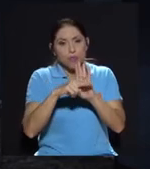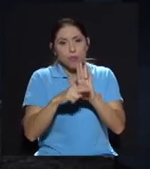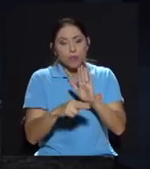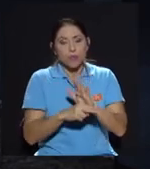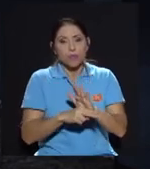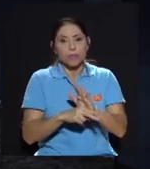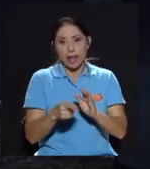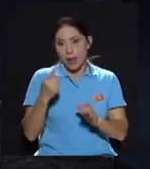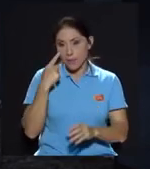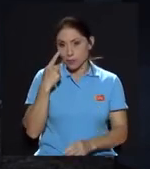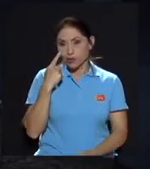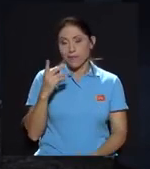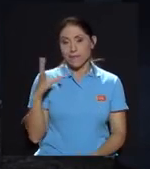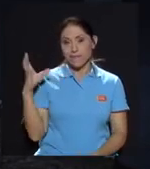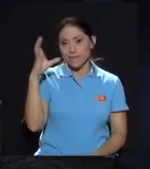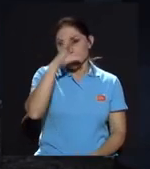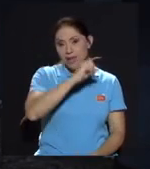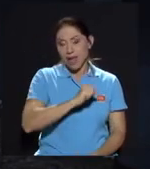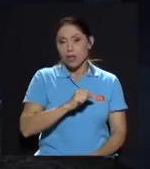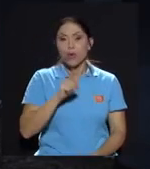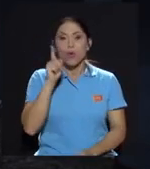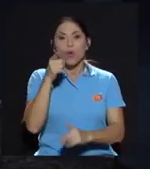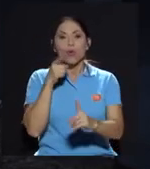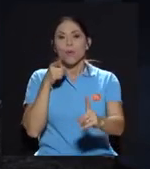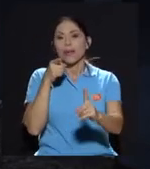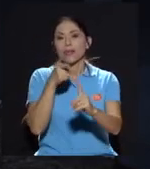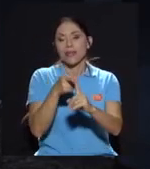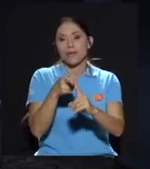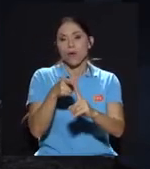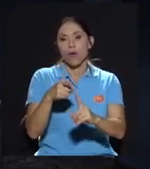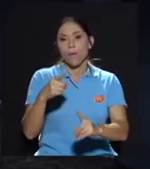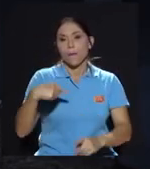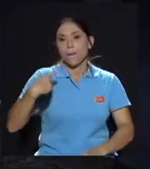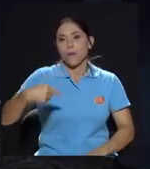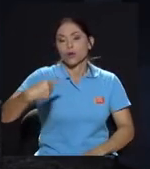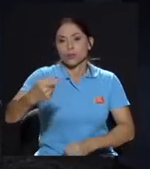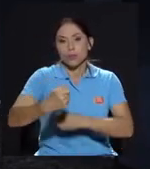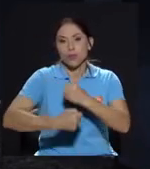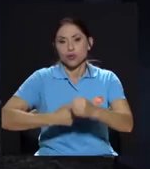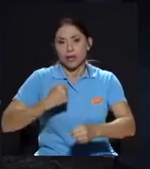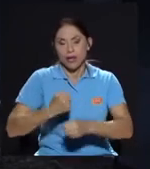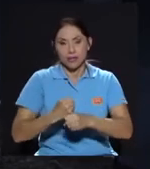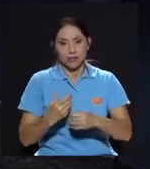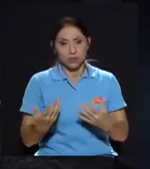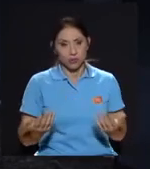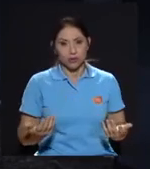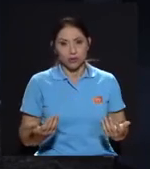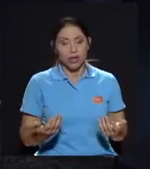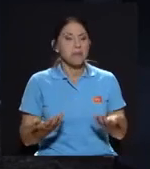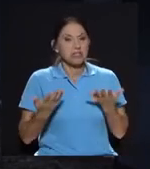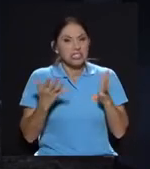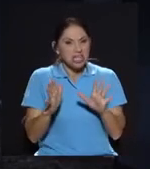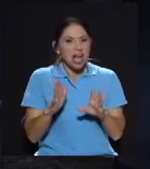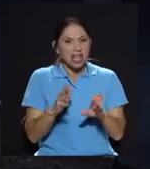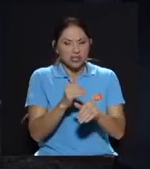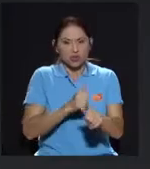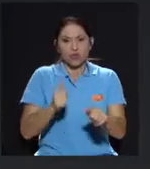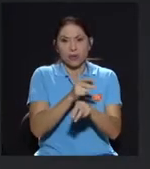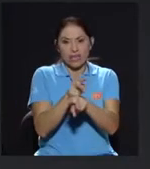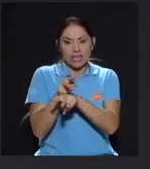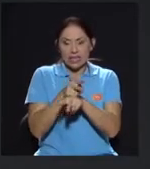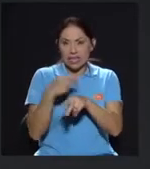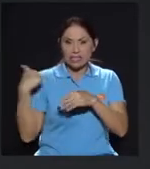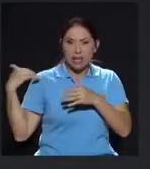próximos años y arrancamos ya ya ya de por sí ya la superintendencia venía en un trabajo serio sobre esto